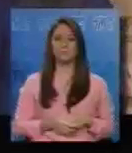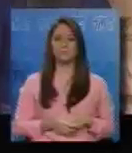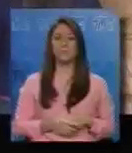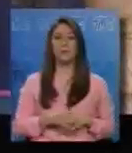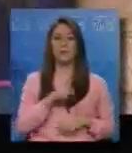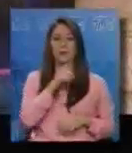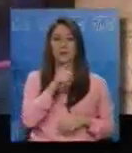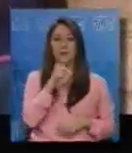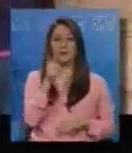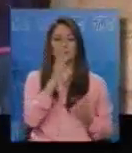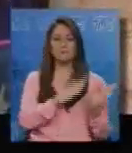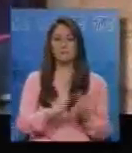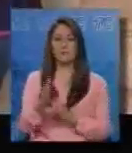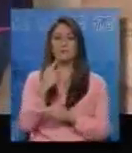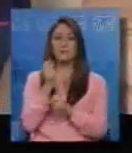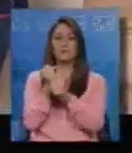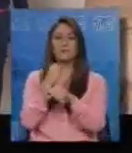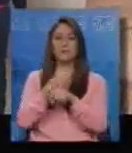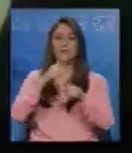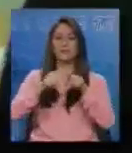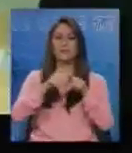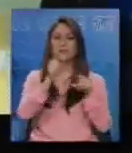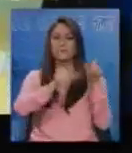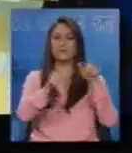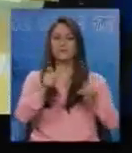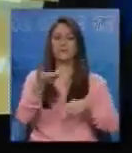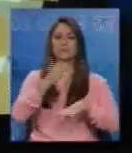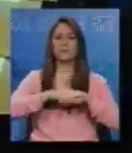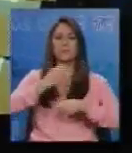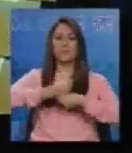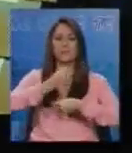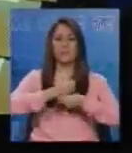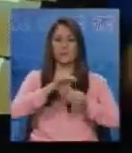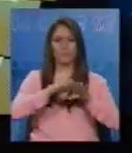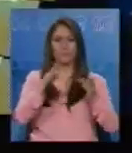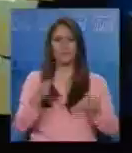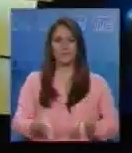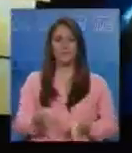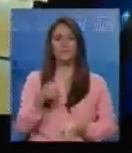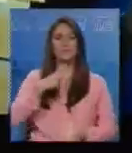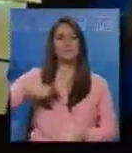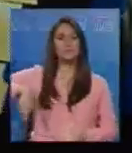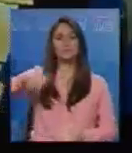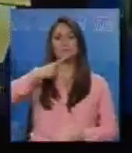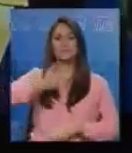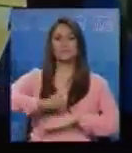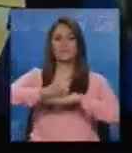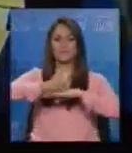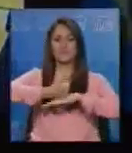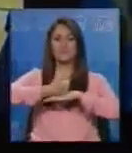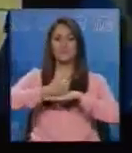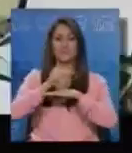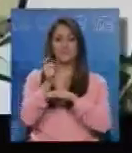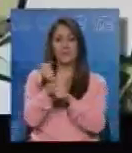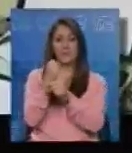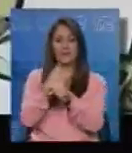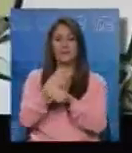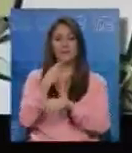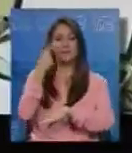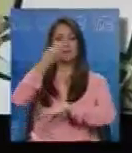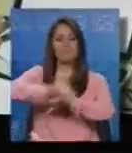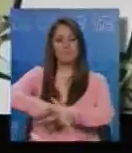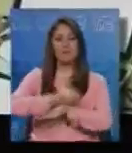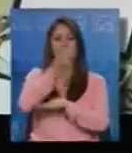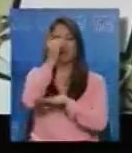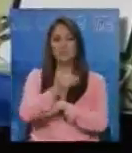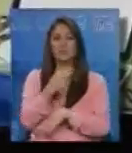En Latacunga se desarrolló un simulacro de los integrantes de las mesas de trabajo, conformado por las autoridades, quienes deberán ser los que emitan las disposiciones